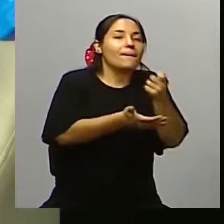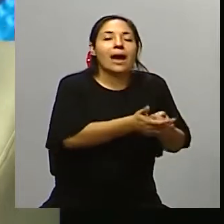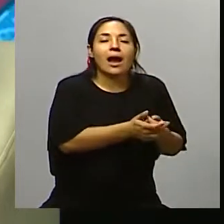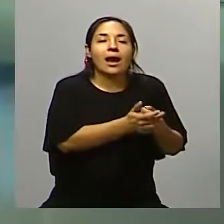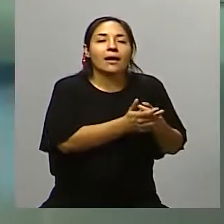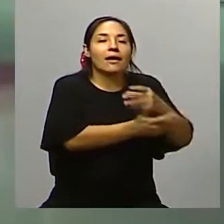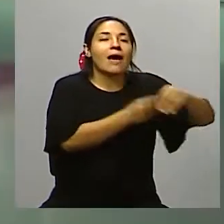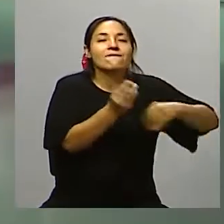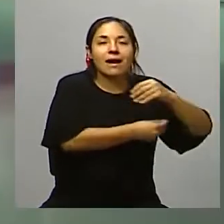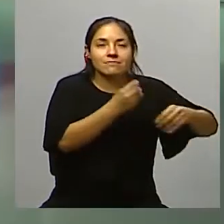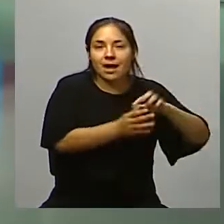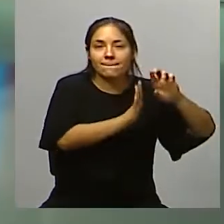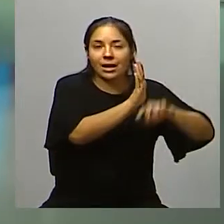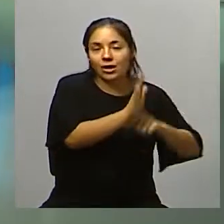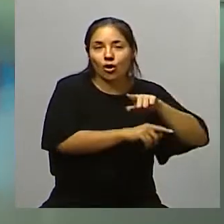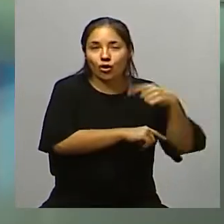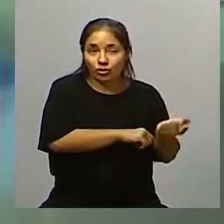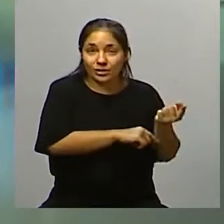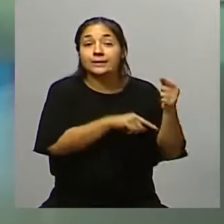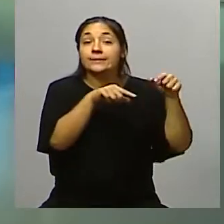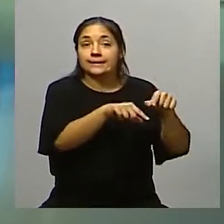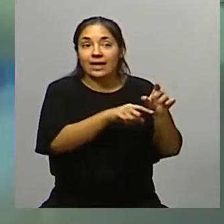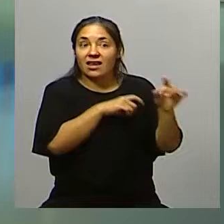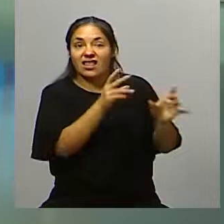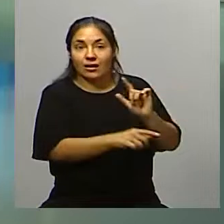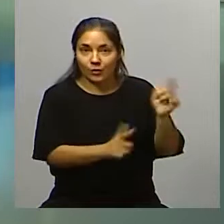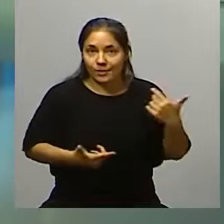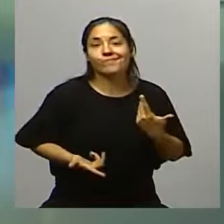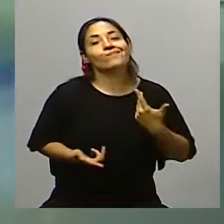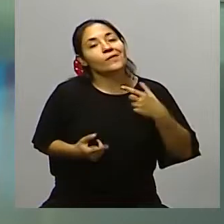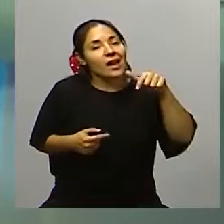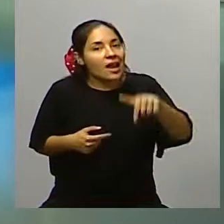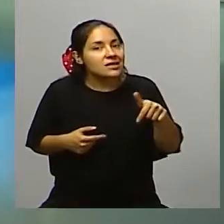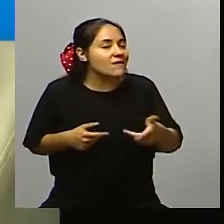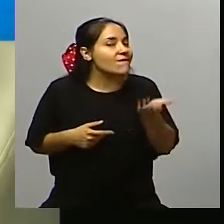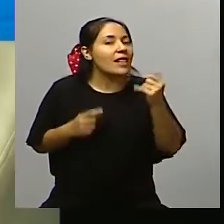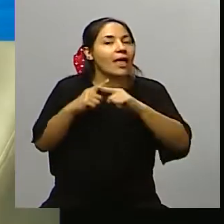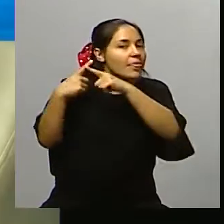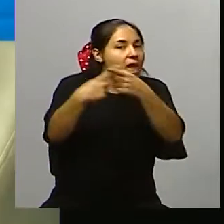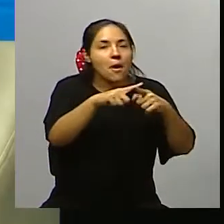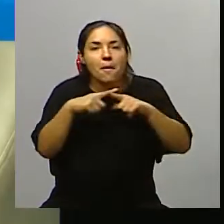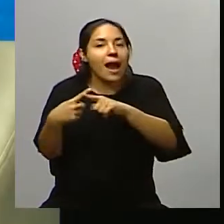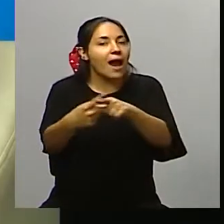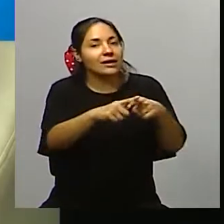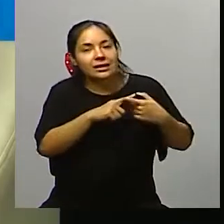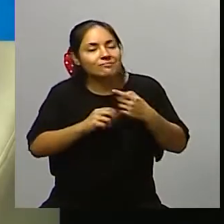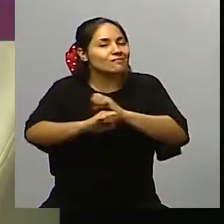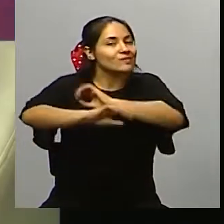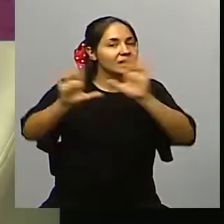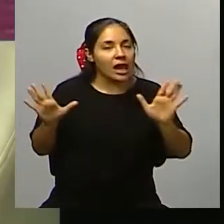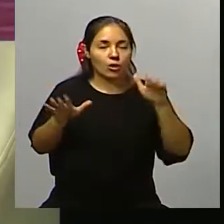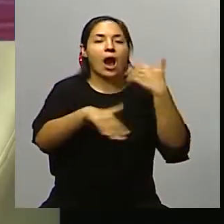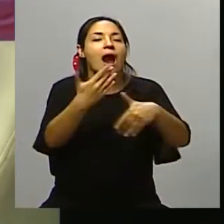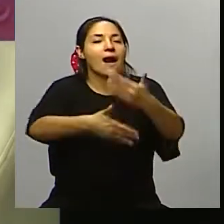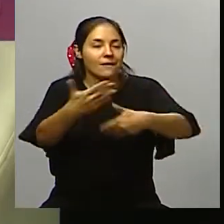creo que es parte de las discusiones que tenemos que atravesar y que creo que muchas o algunas poco a poco se van saldando, ¿no?